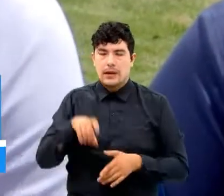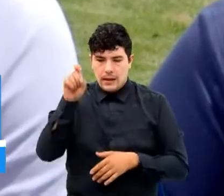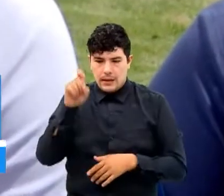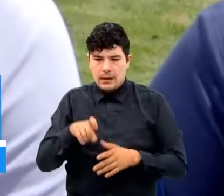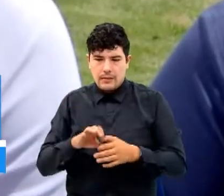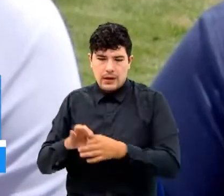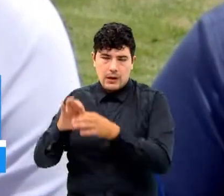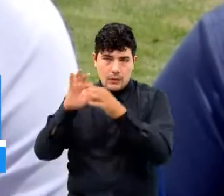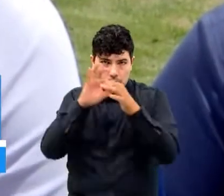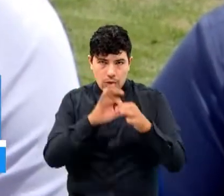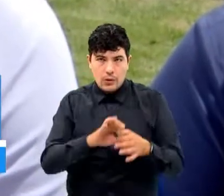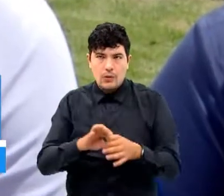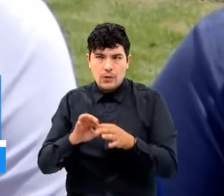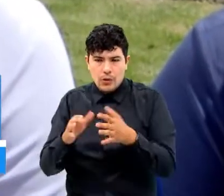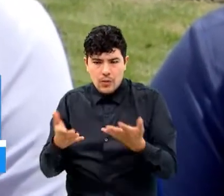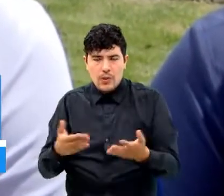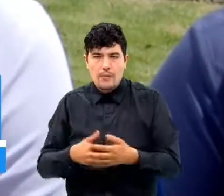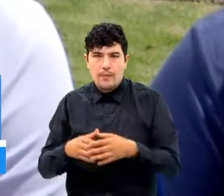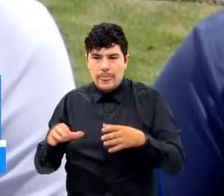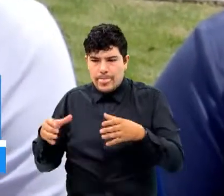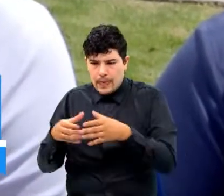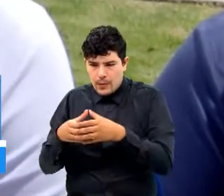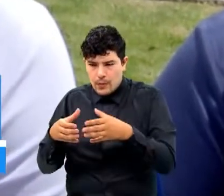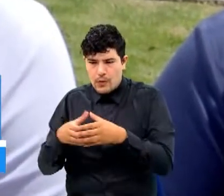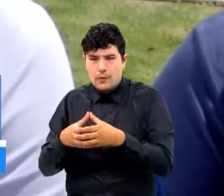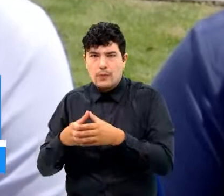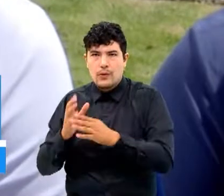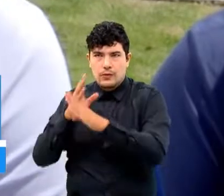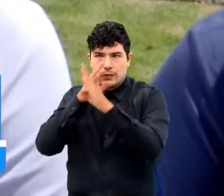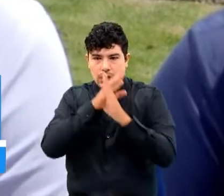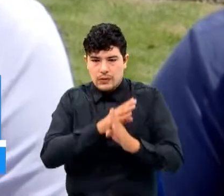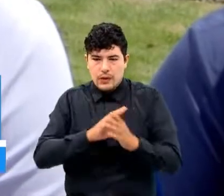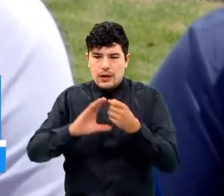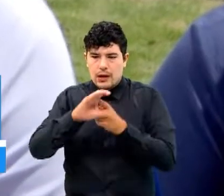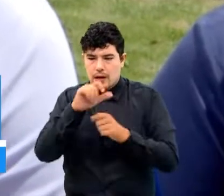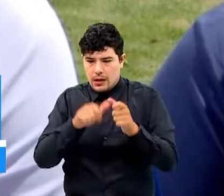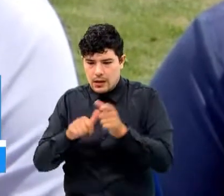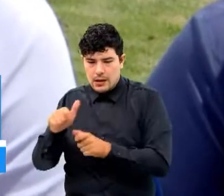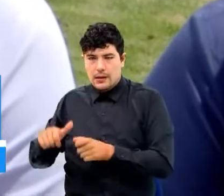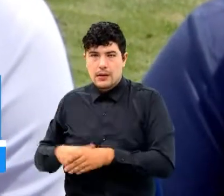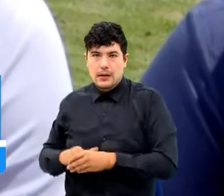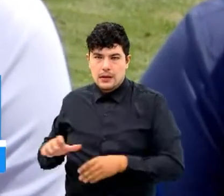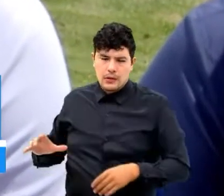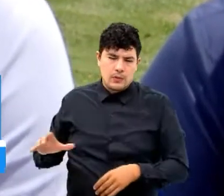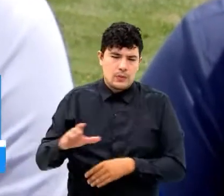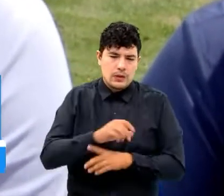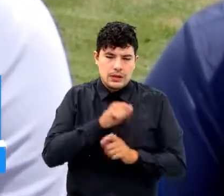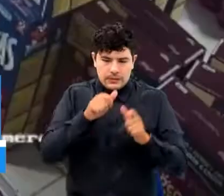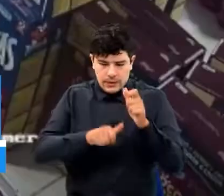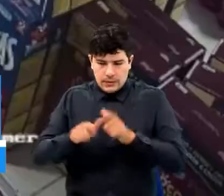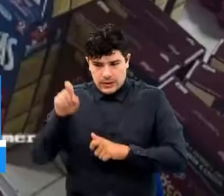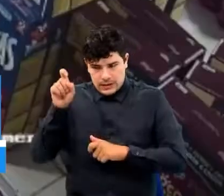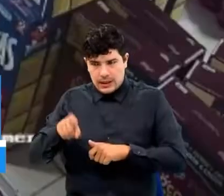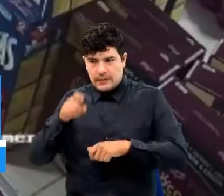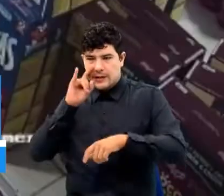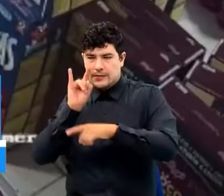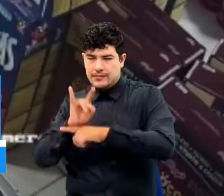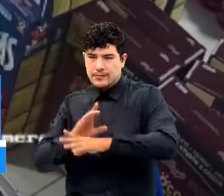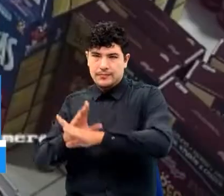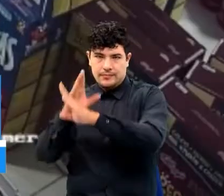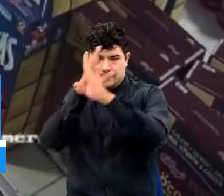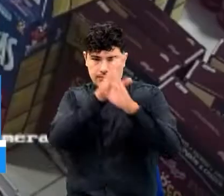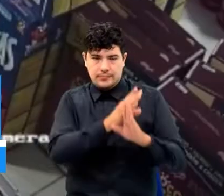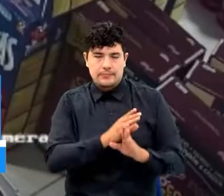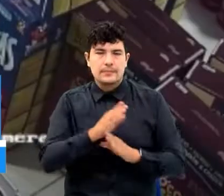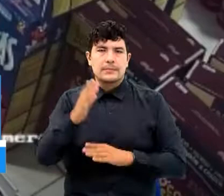y hacer un grupo como de seguridad ciudadana, donde todos nos involucremos. Porque, a ver, yo